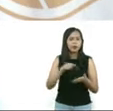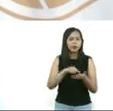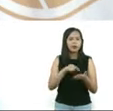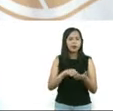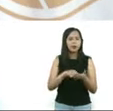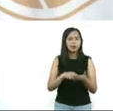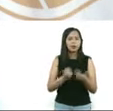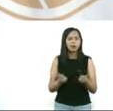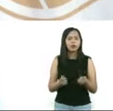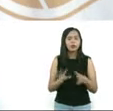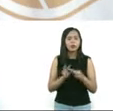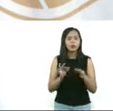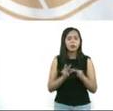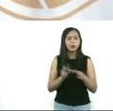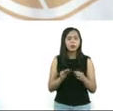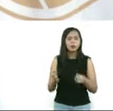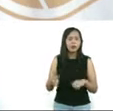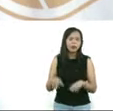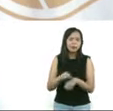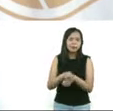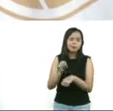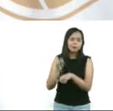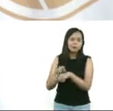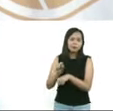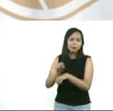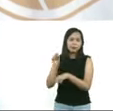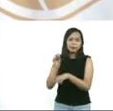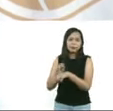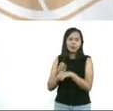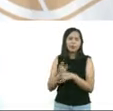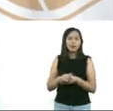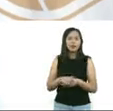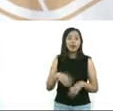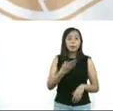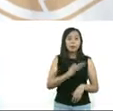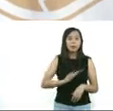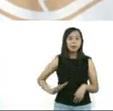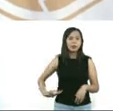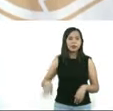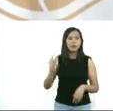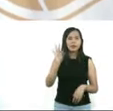de hace unas semanas, de lo que dice el presidente de Francia.